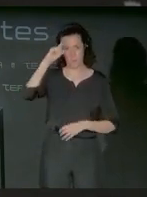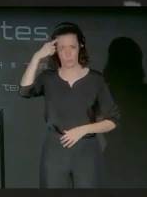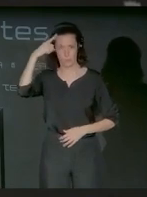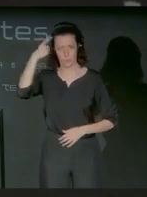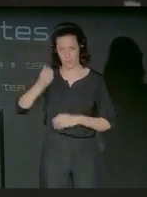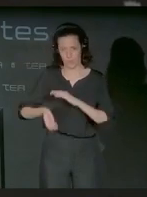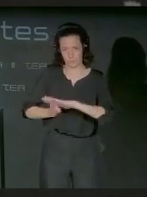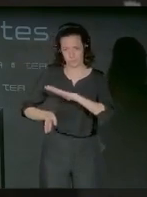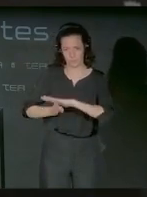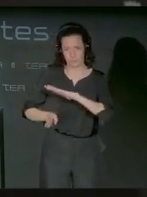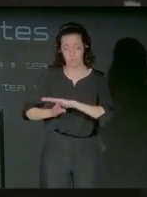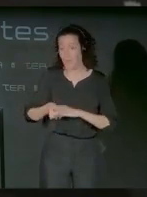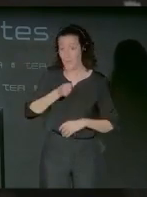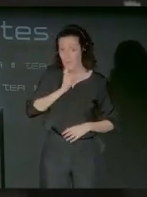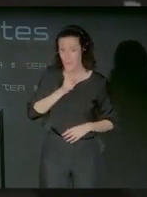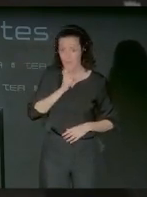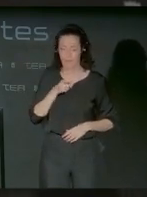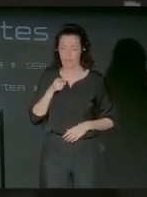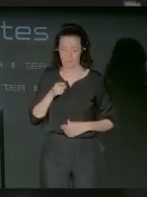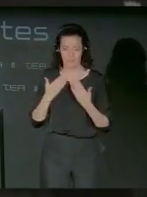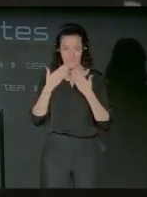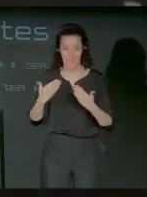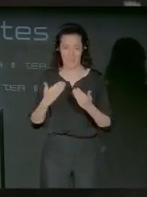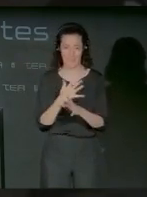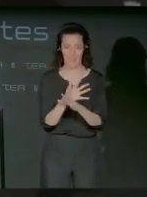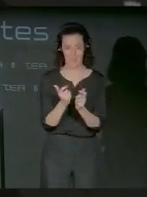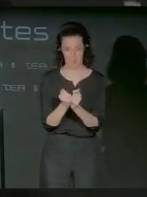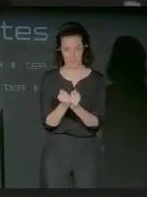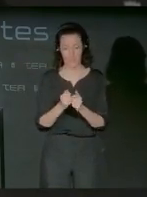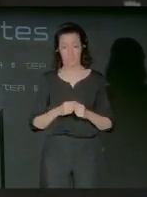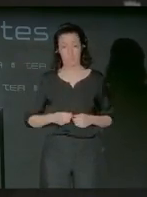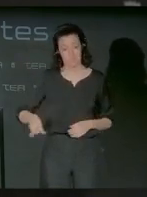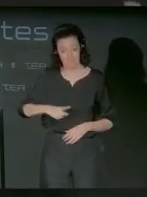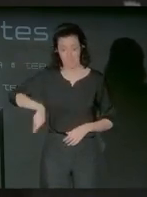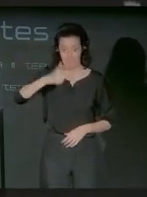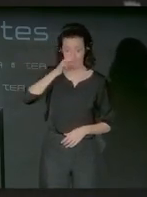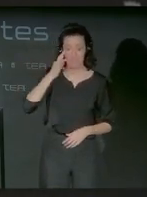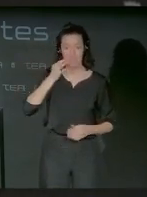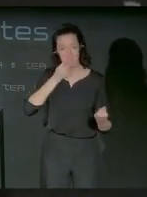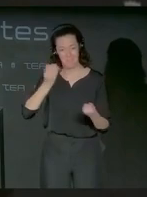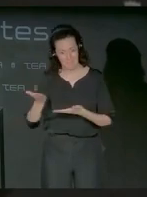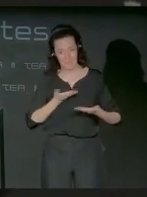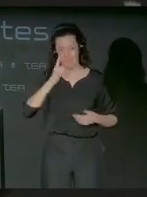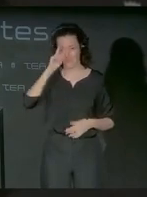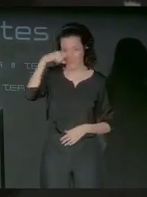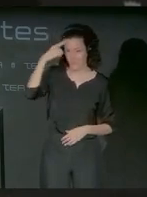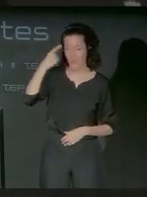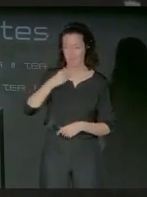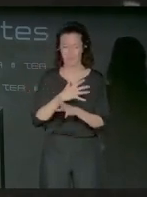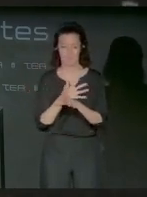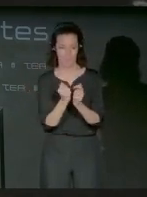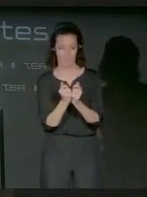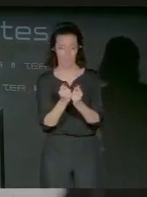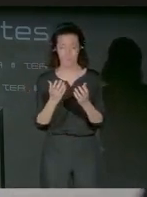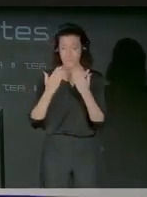esta vez a través del videojuego bienvenidas y bienvenidos a cultura y videojuegos Muchas gracias